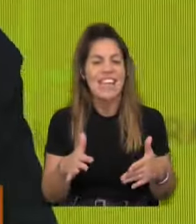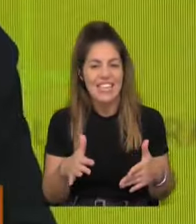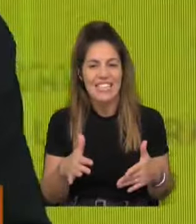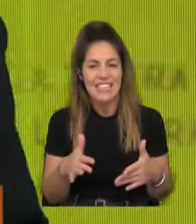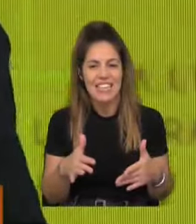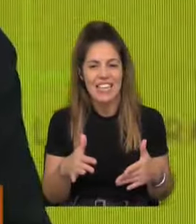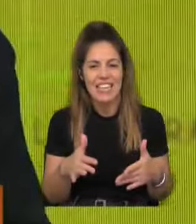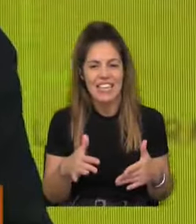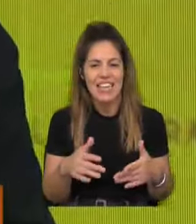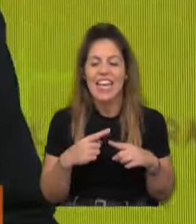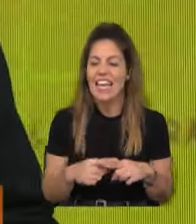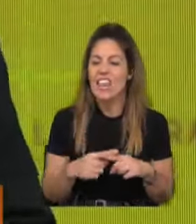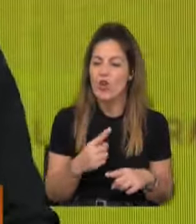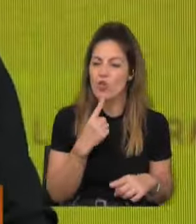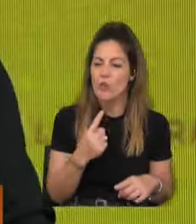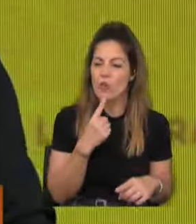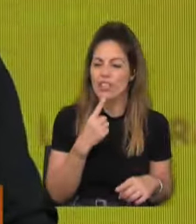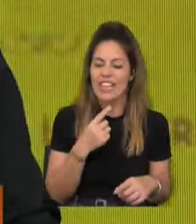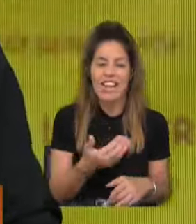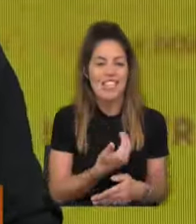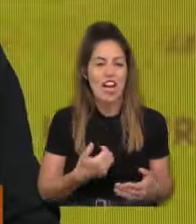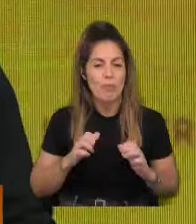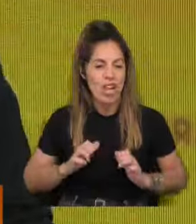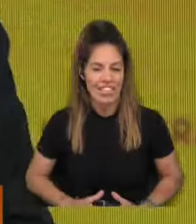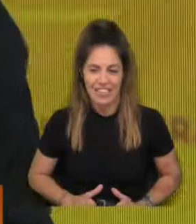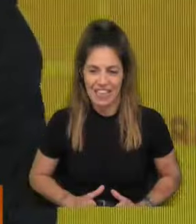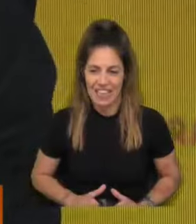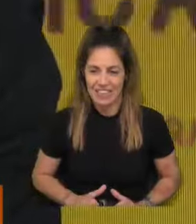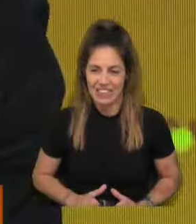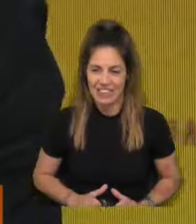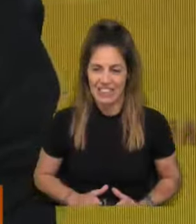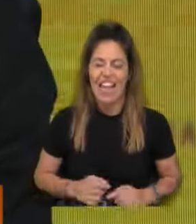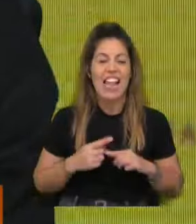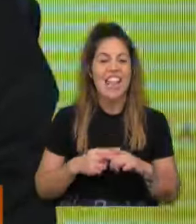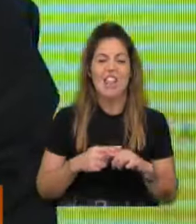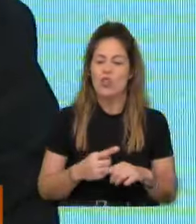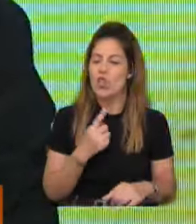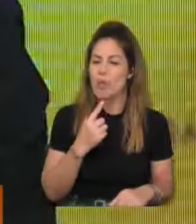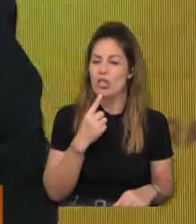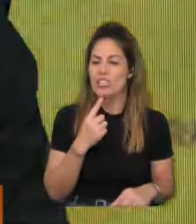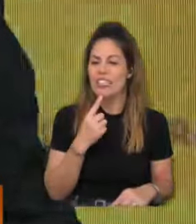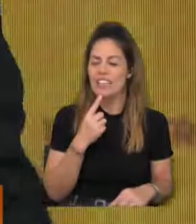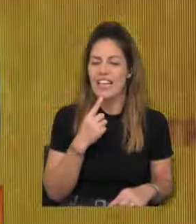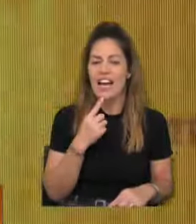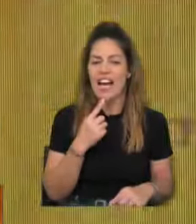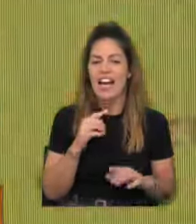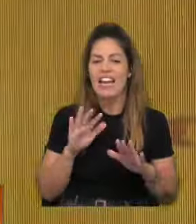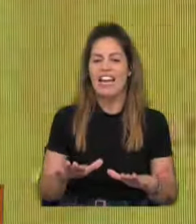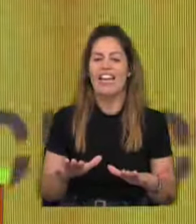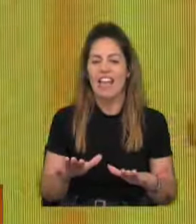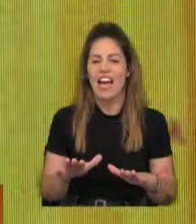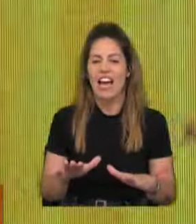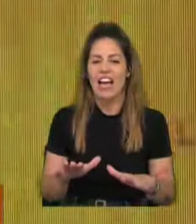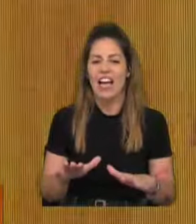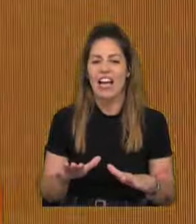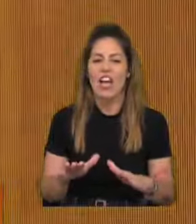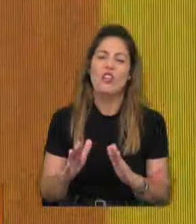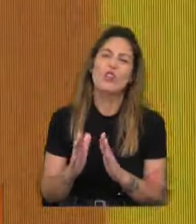discusión política la ética y la discusión política queda rindiéndole tributo de rodillas y